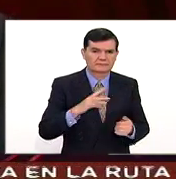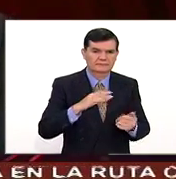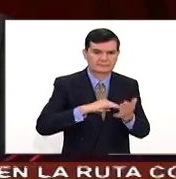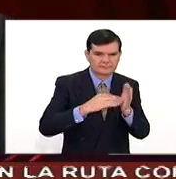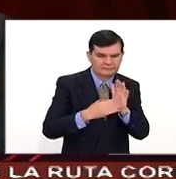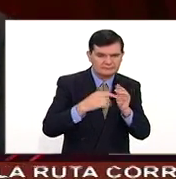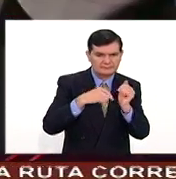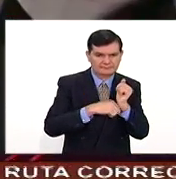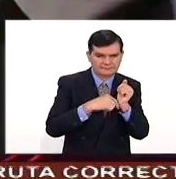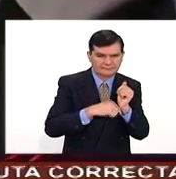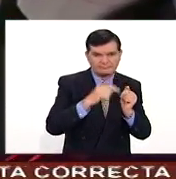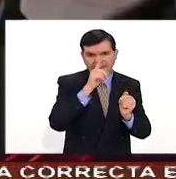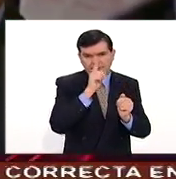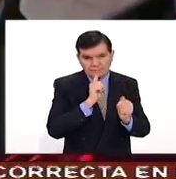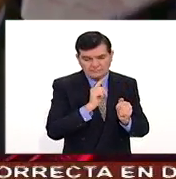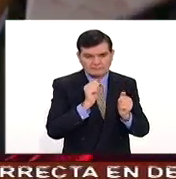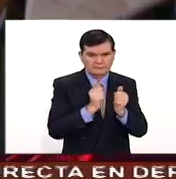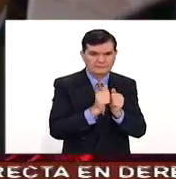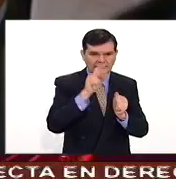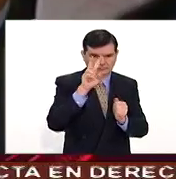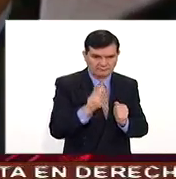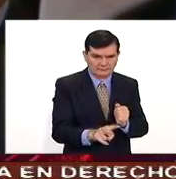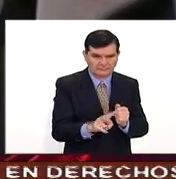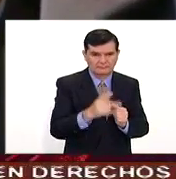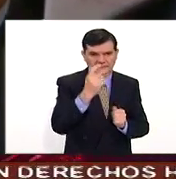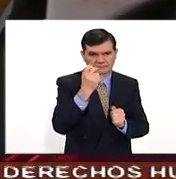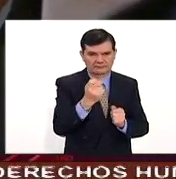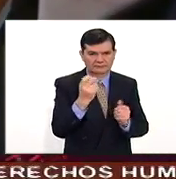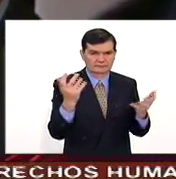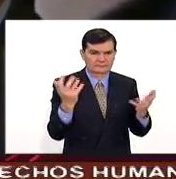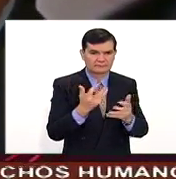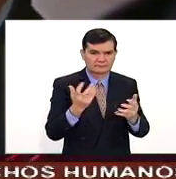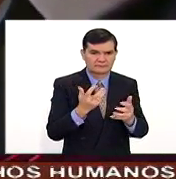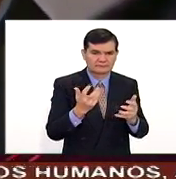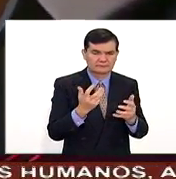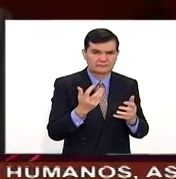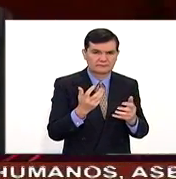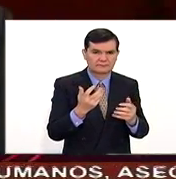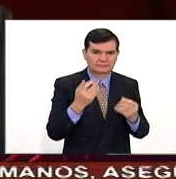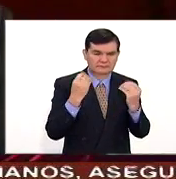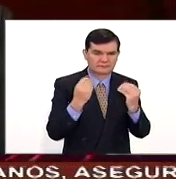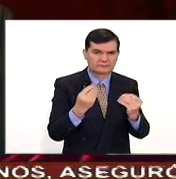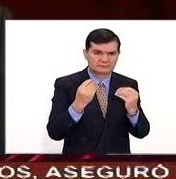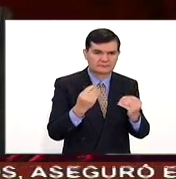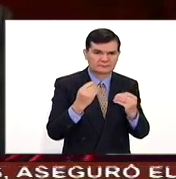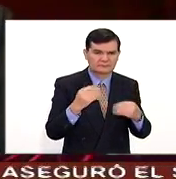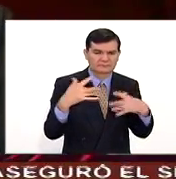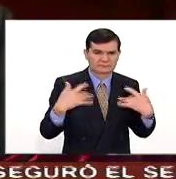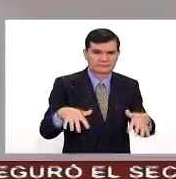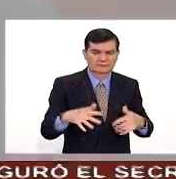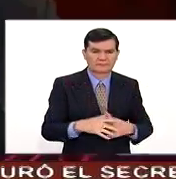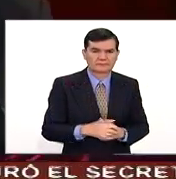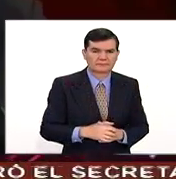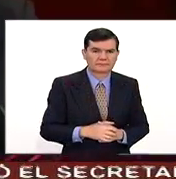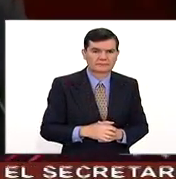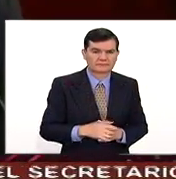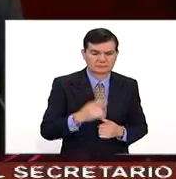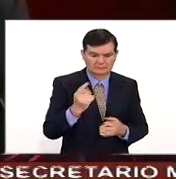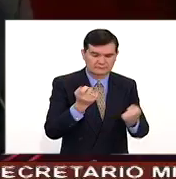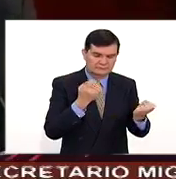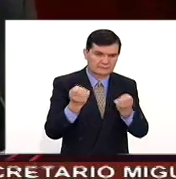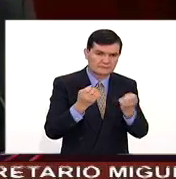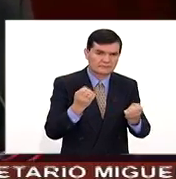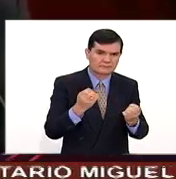Esconder y mentir sobre nuestra realidad es una práctica que nos ha hecho mucho, mucho daño. Una